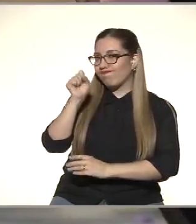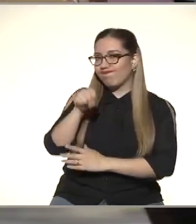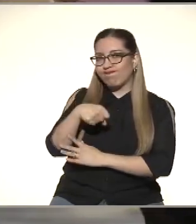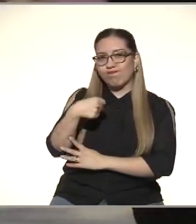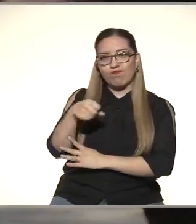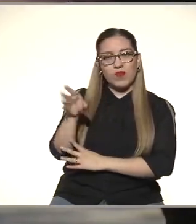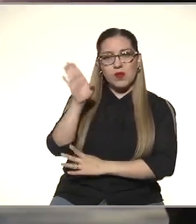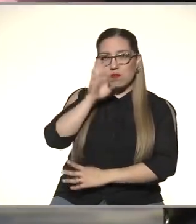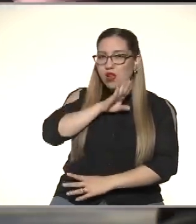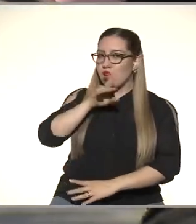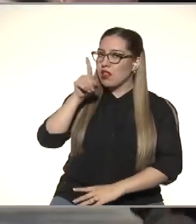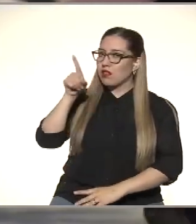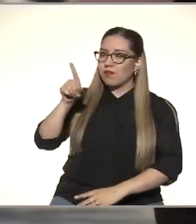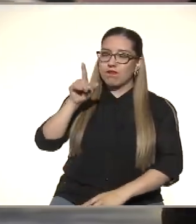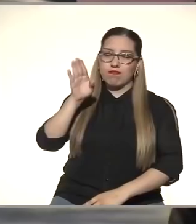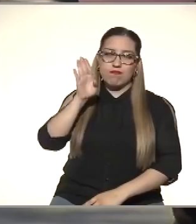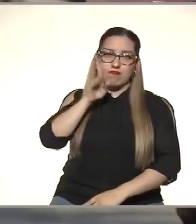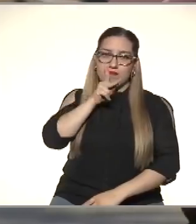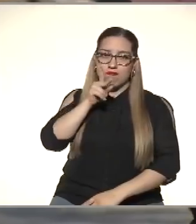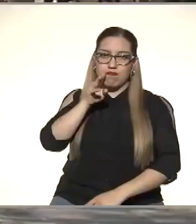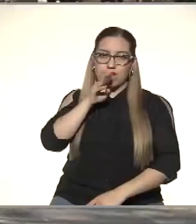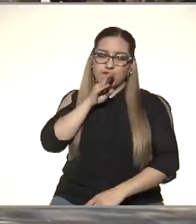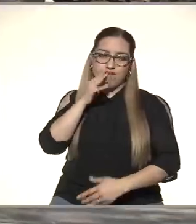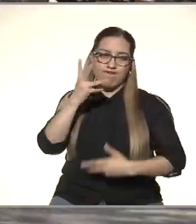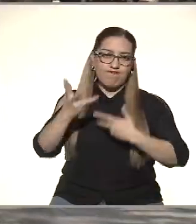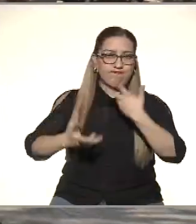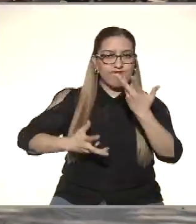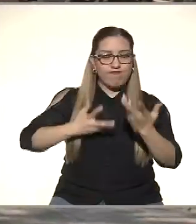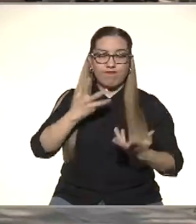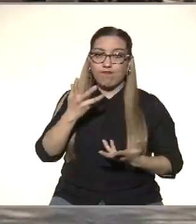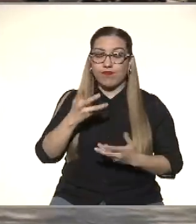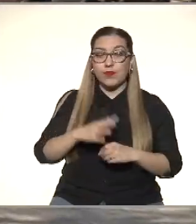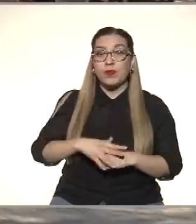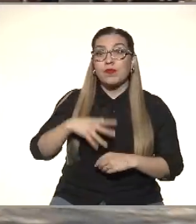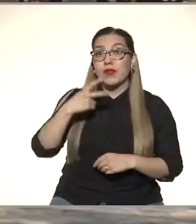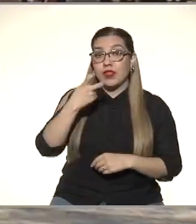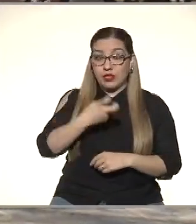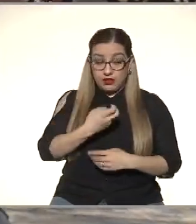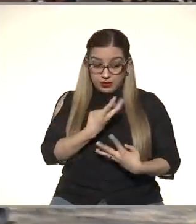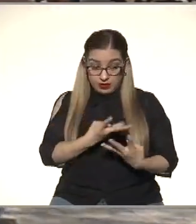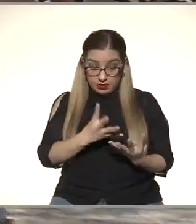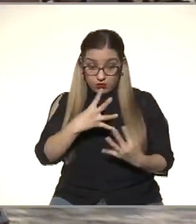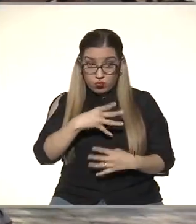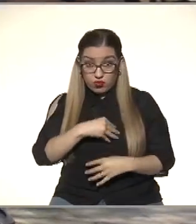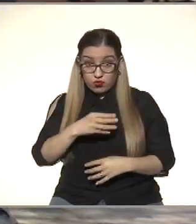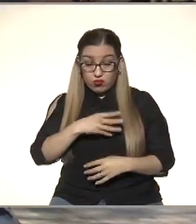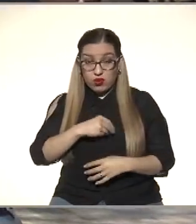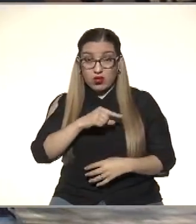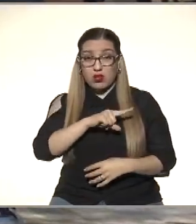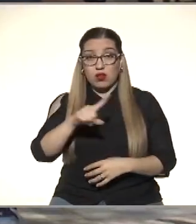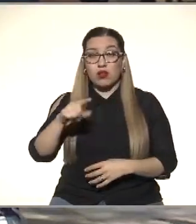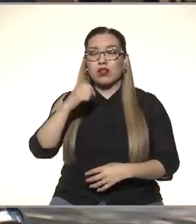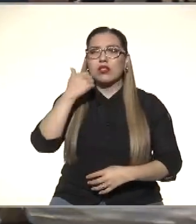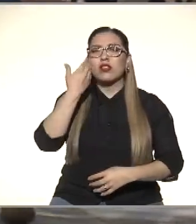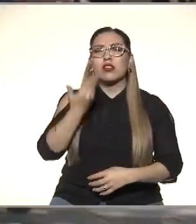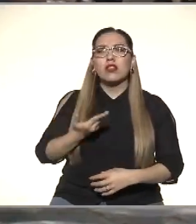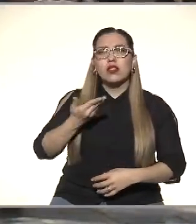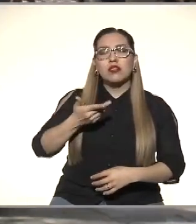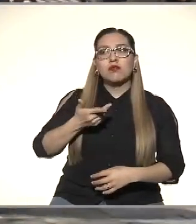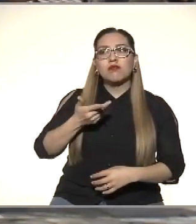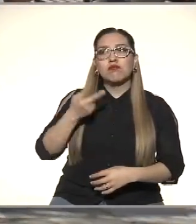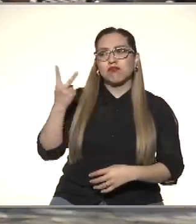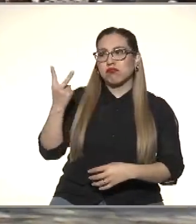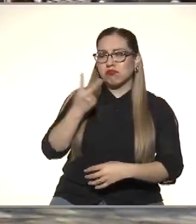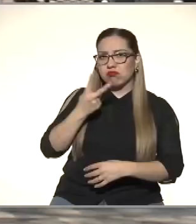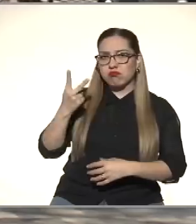padre que fue engañado. De una forma u otra, a estos hijos les gustaría que sus padres fueran más determinantes a la hora